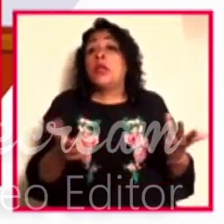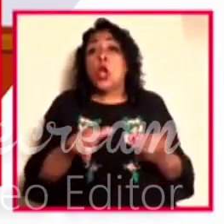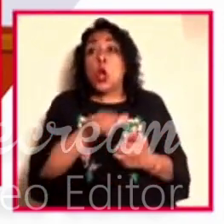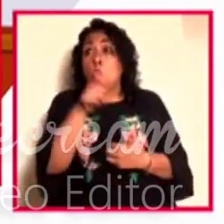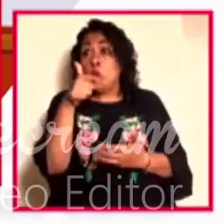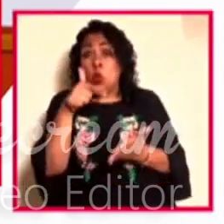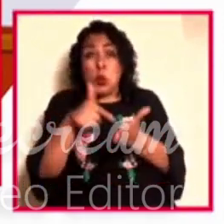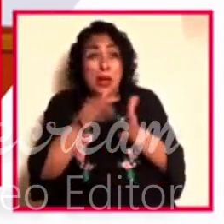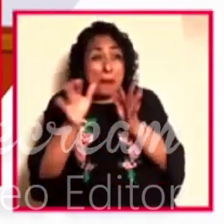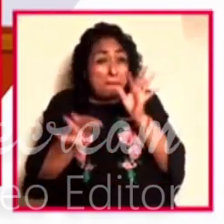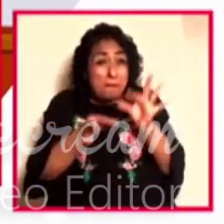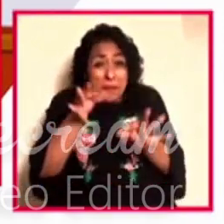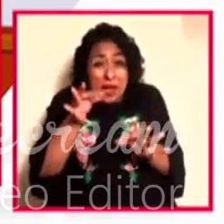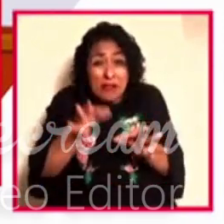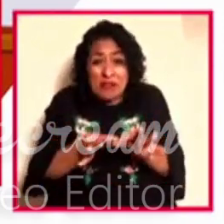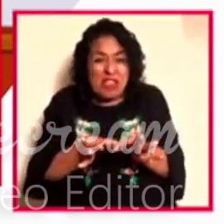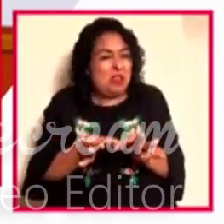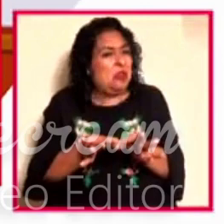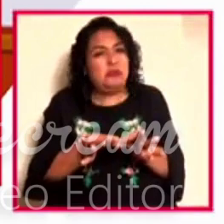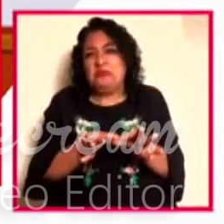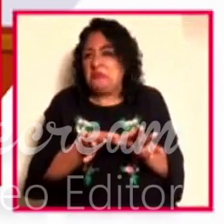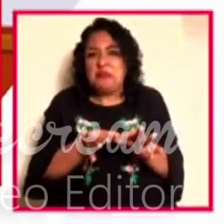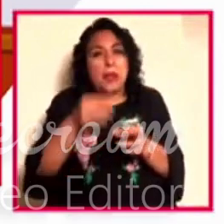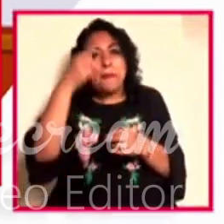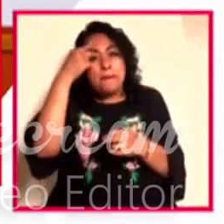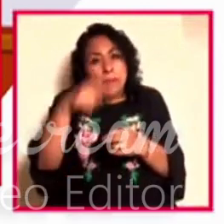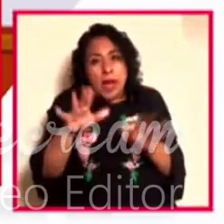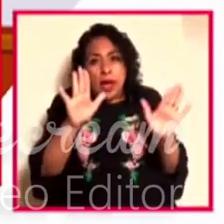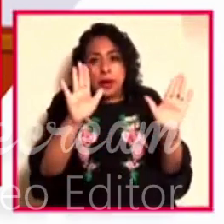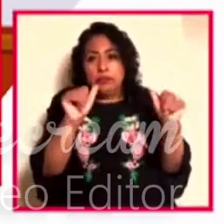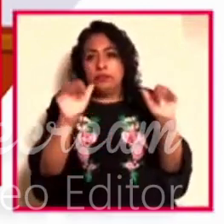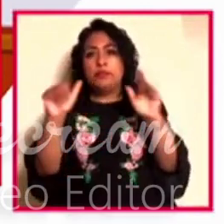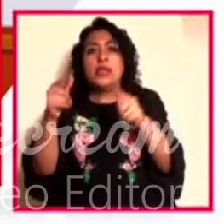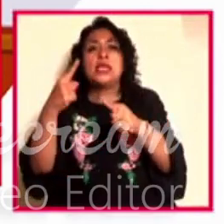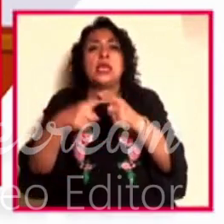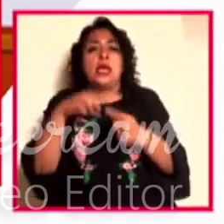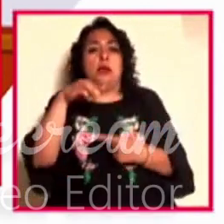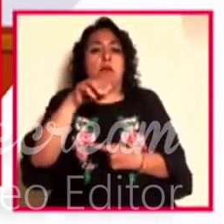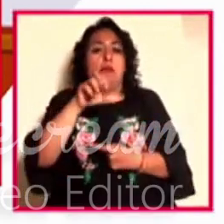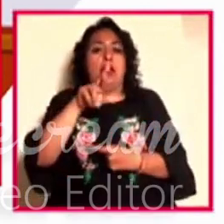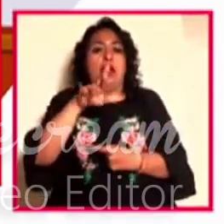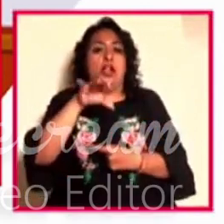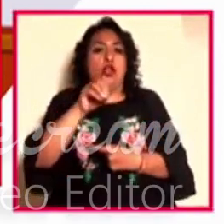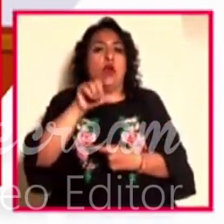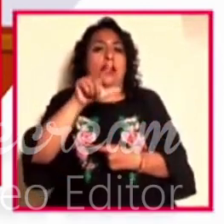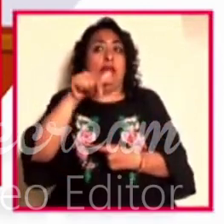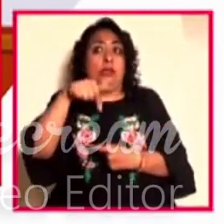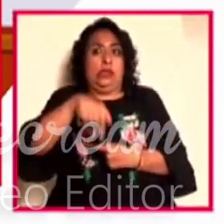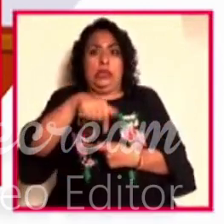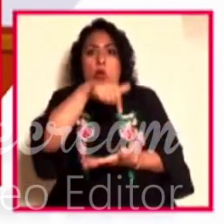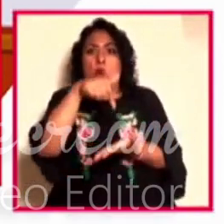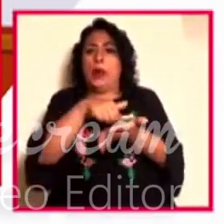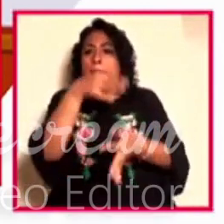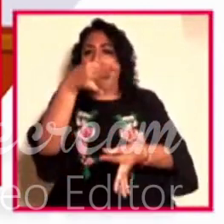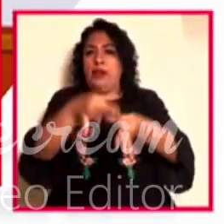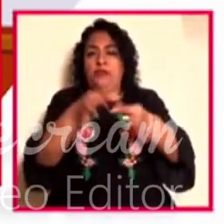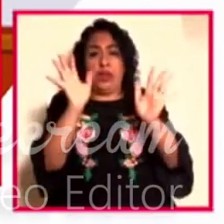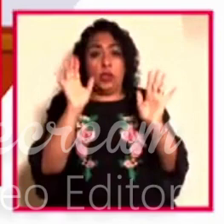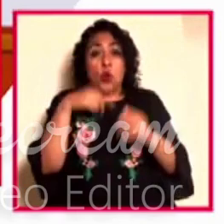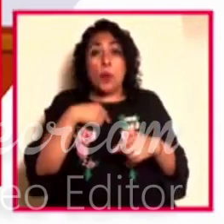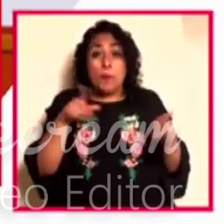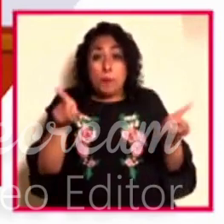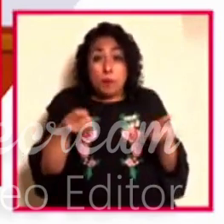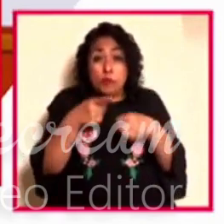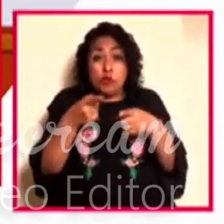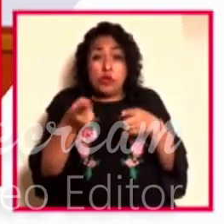indicado para despedir a Mario Lavista como este. Si la música es un recipiente